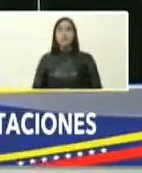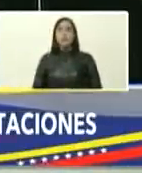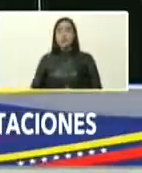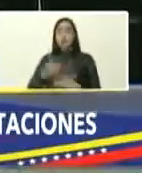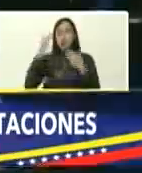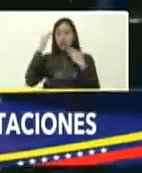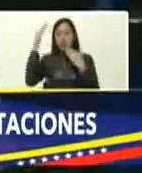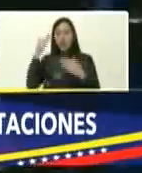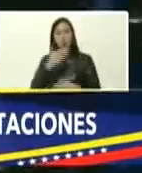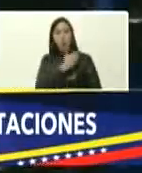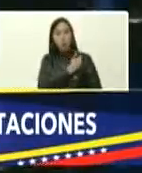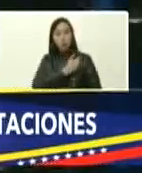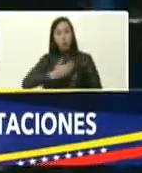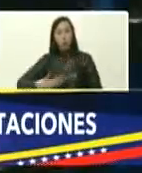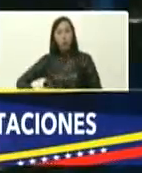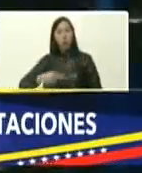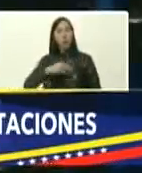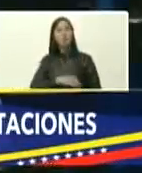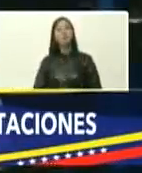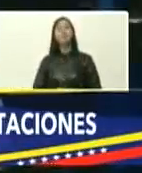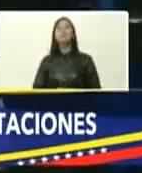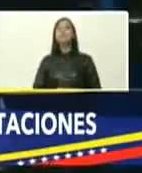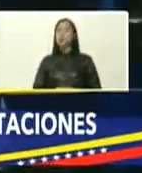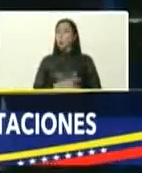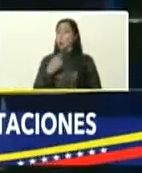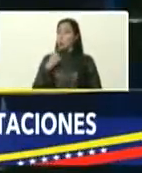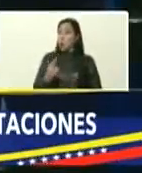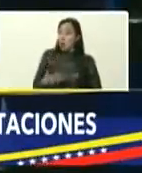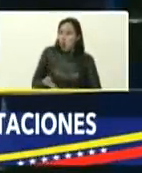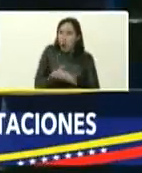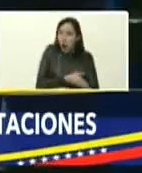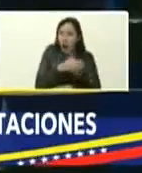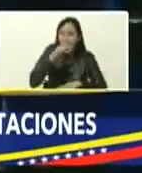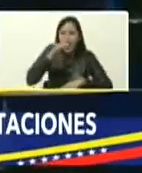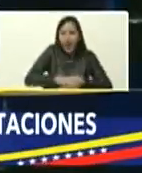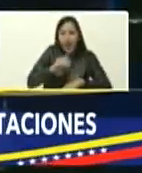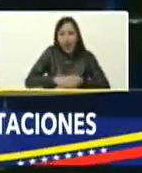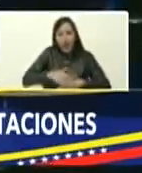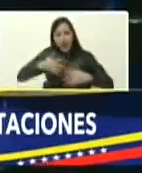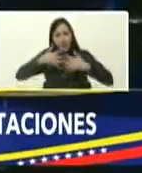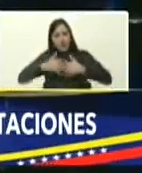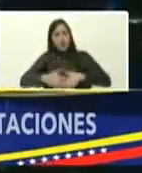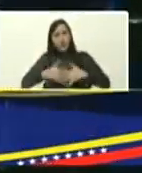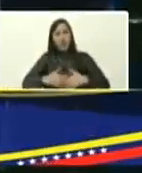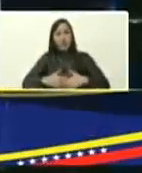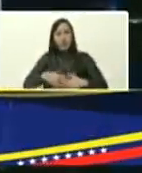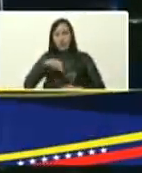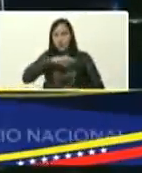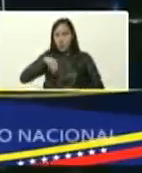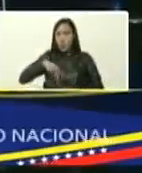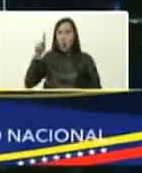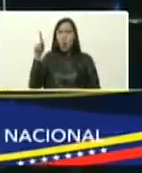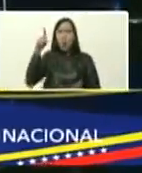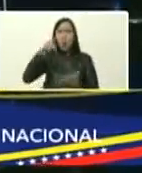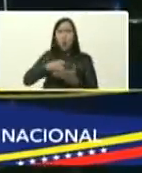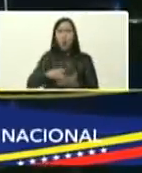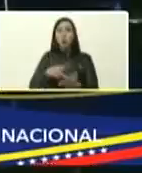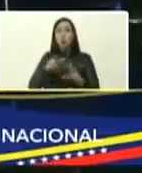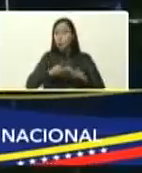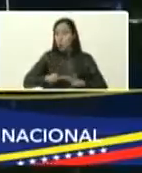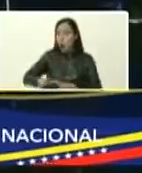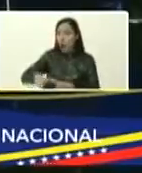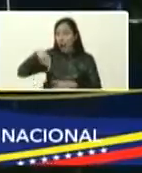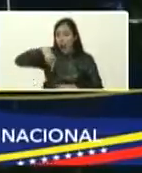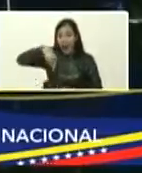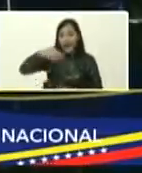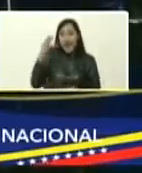Saludos, presidente. Desde acá, como usted bien ha dicho, desde Calzados Bella Conza, nos encontramos, por cierto, ubicado en Catia,